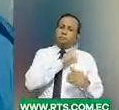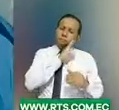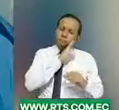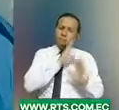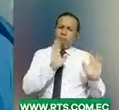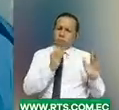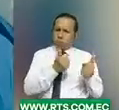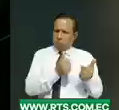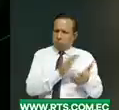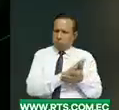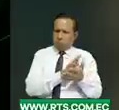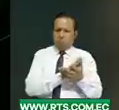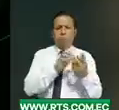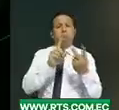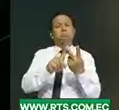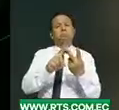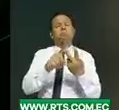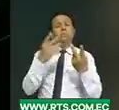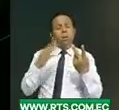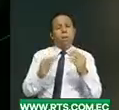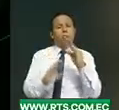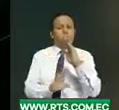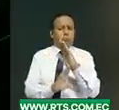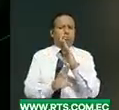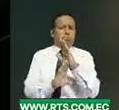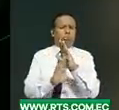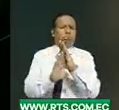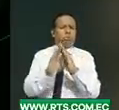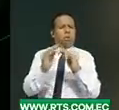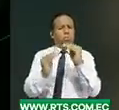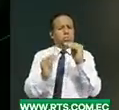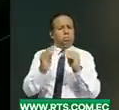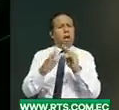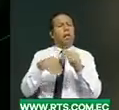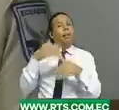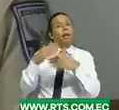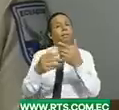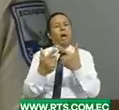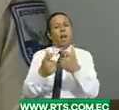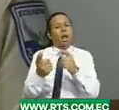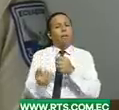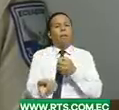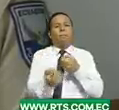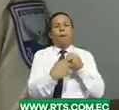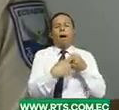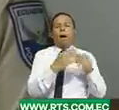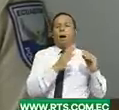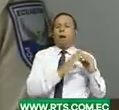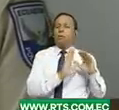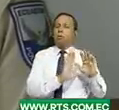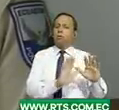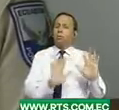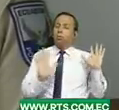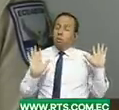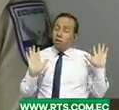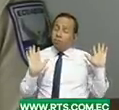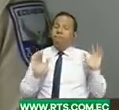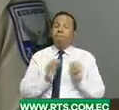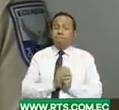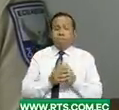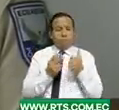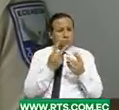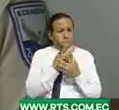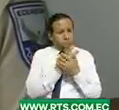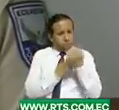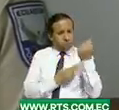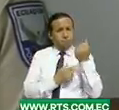estable. En los próximos días saldrá ya con el alta y también irá a descansar y se recuperará. Se encuentran fuera de